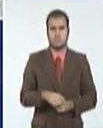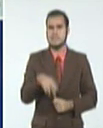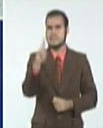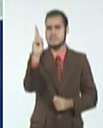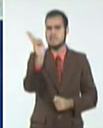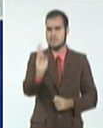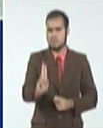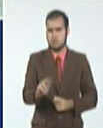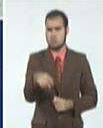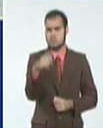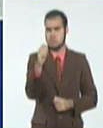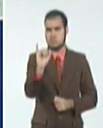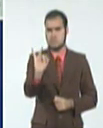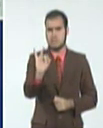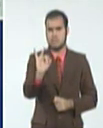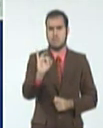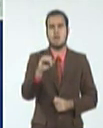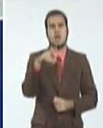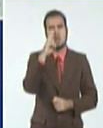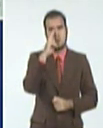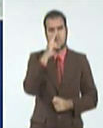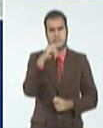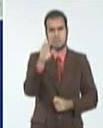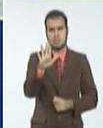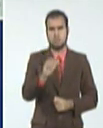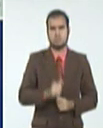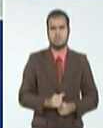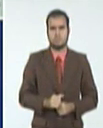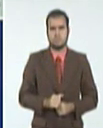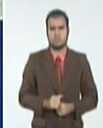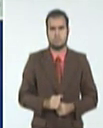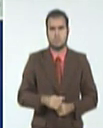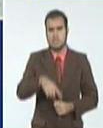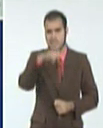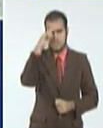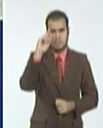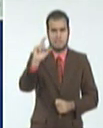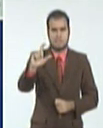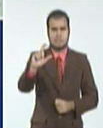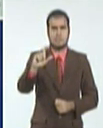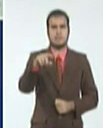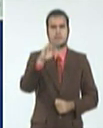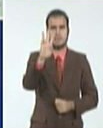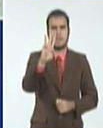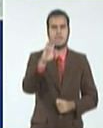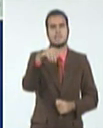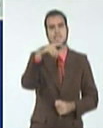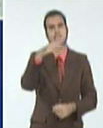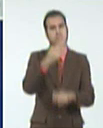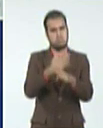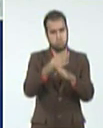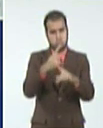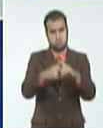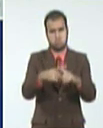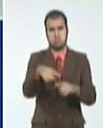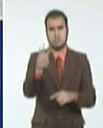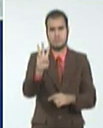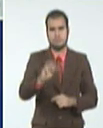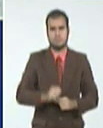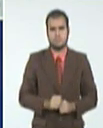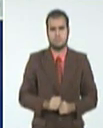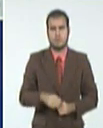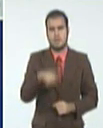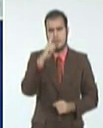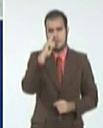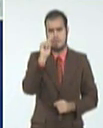5, Sierra de Cubita y Santa Cruz del Sur 3 cada uno, Najasa y Esmeralda 2 en cada uno,